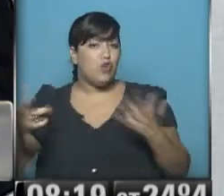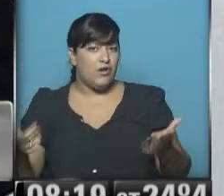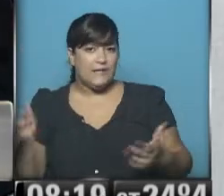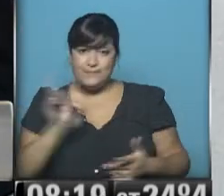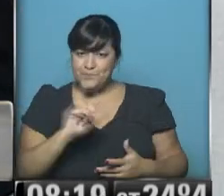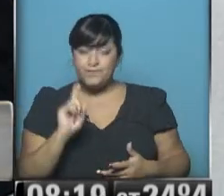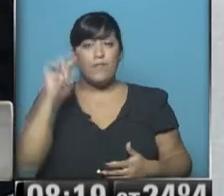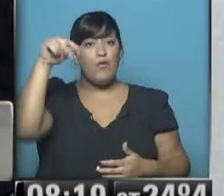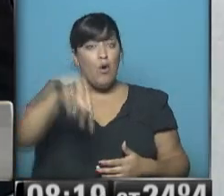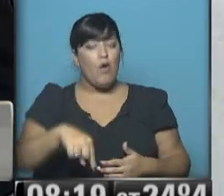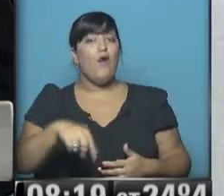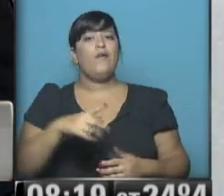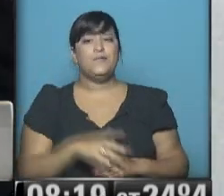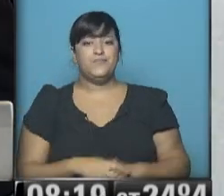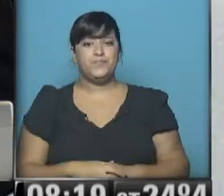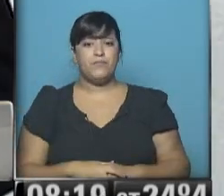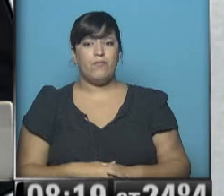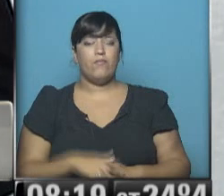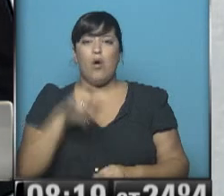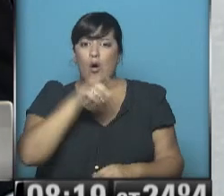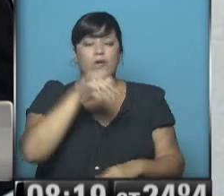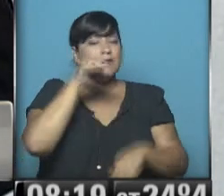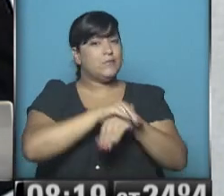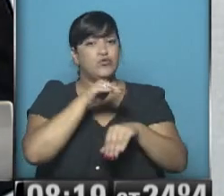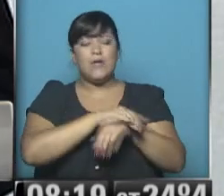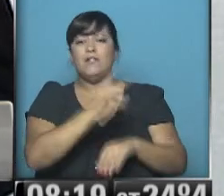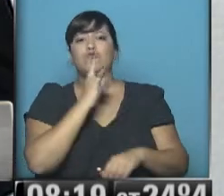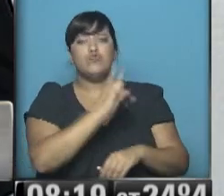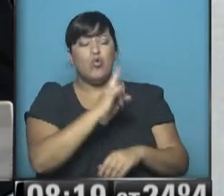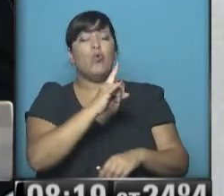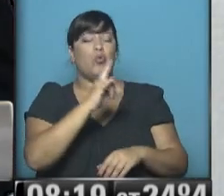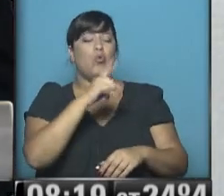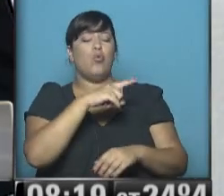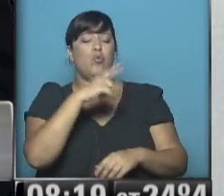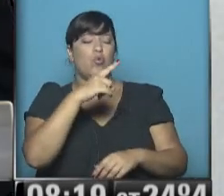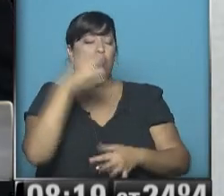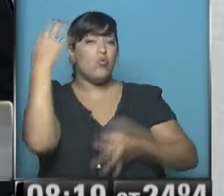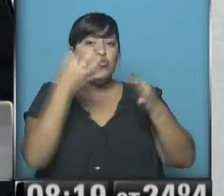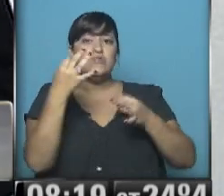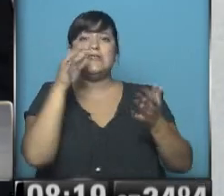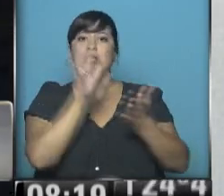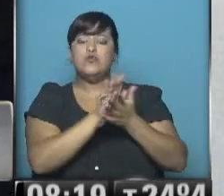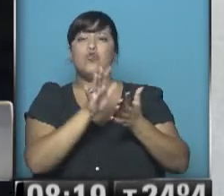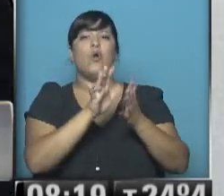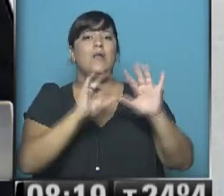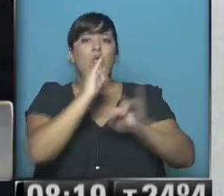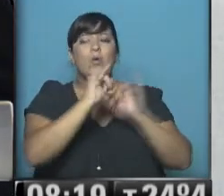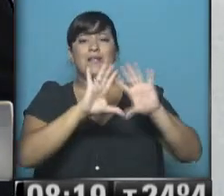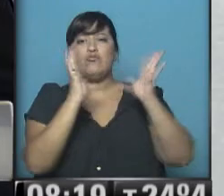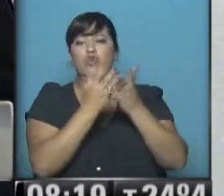tienen quien está en manos de la justicia el esclarecimiento derecho y ellos son los que tienen que definitivamente